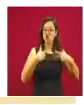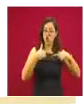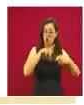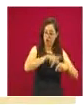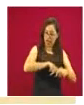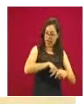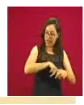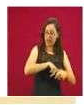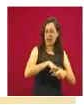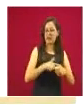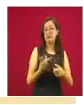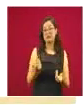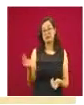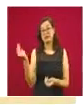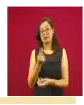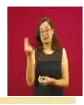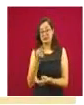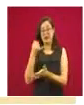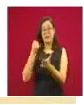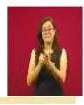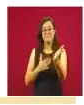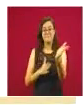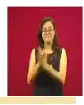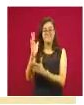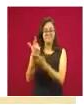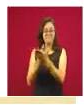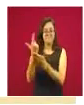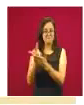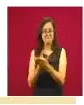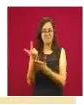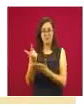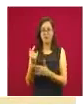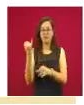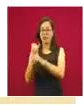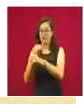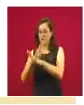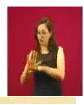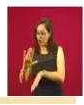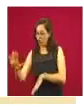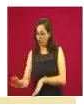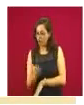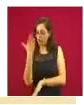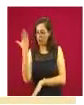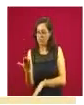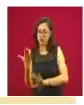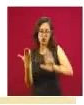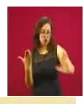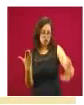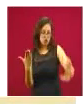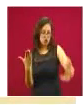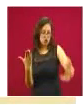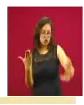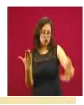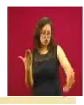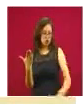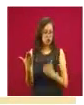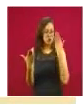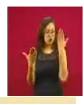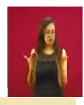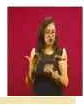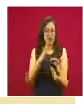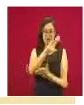descargar, imprimir tu estado de cuenta, comparar la información que está plasmada en tu estado de cuenta